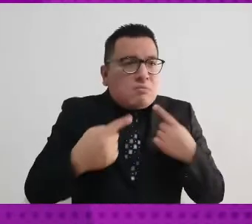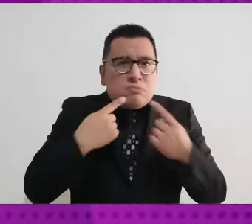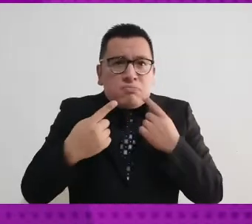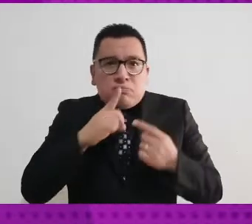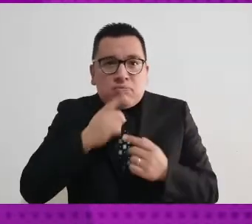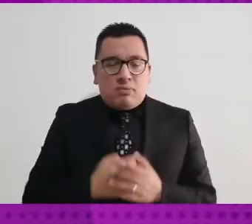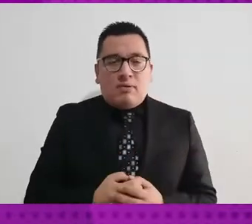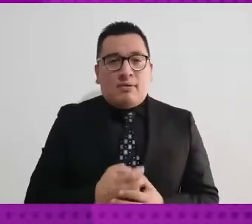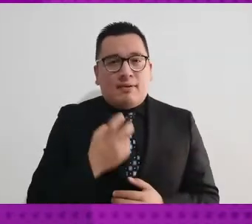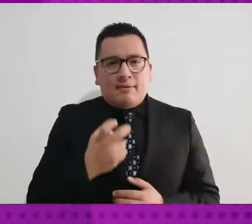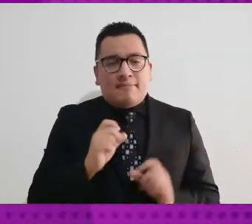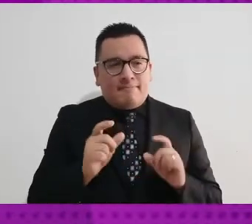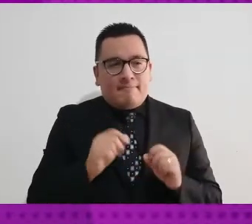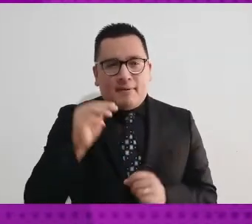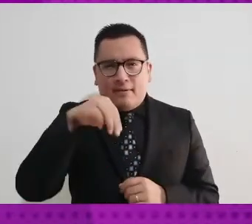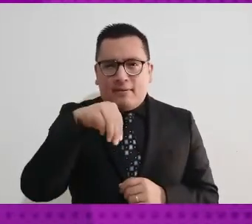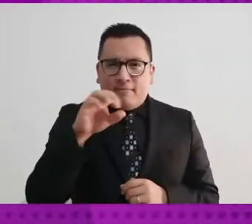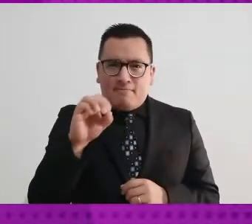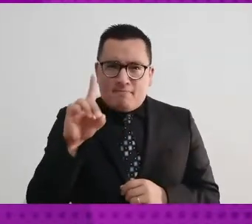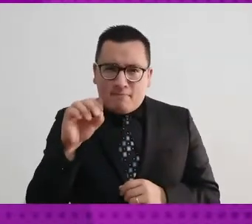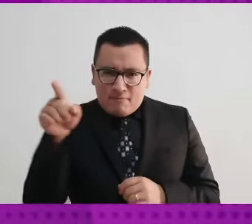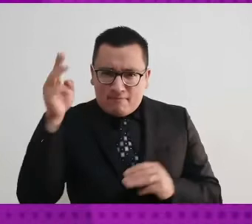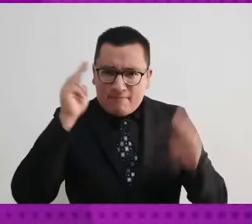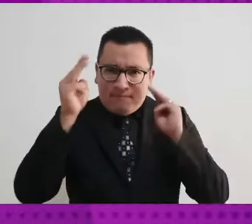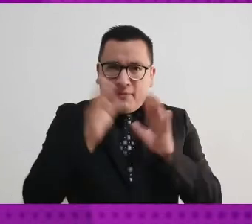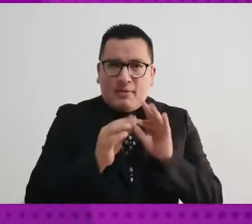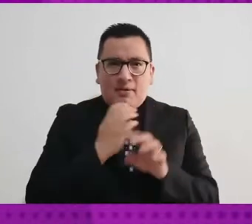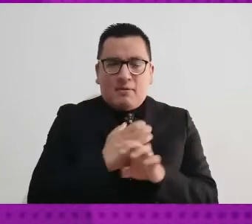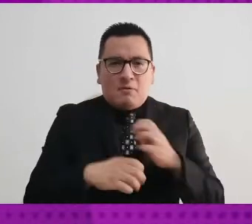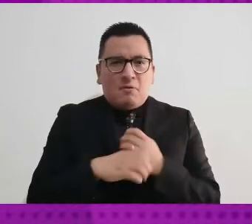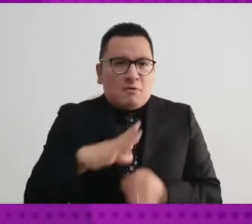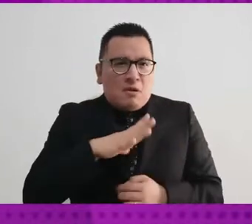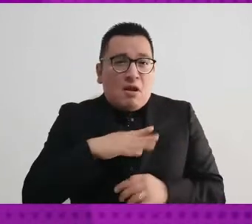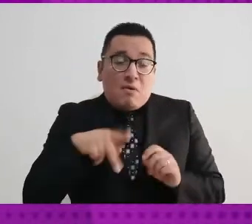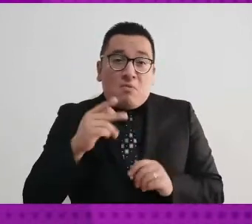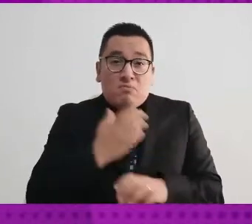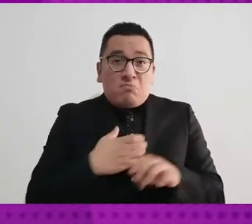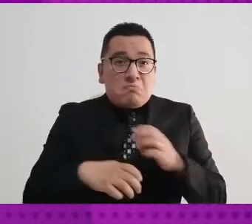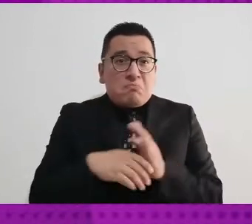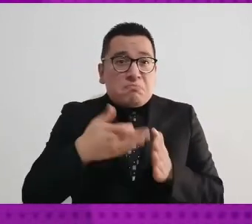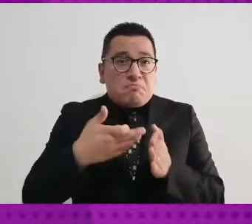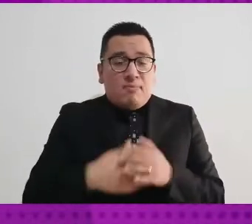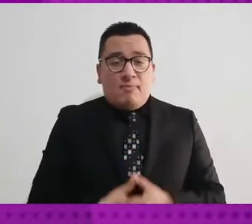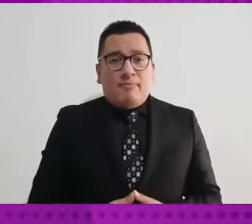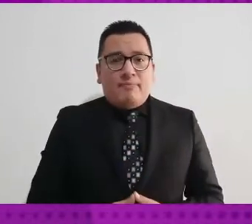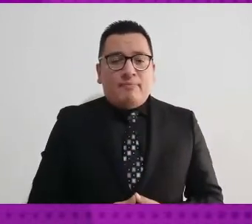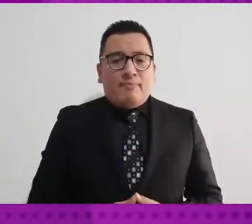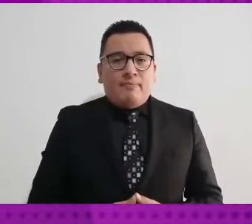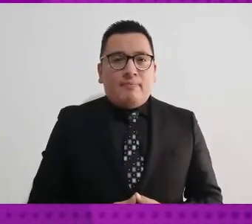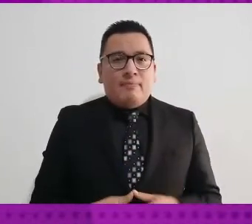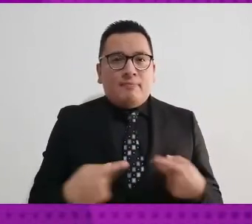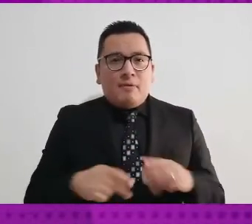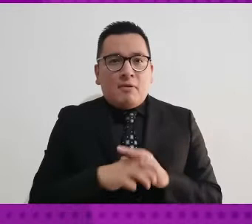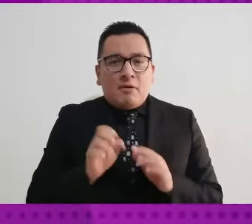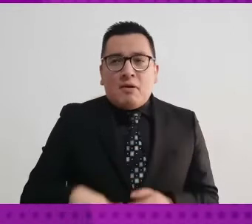pública, y de eso también habla el modo, de lo que está, pero también de lo que no está, en esta exposición, lo que no está. Esas manifestaciones,